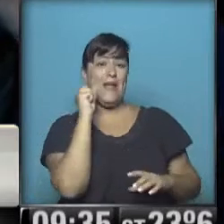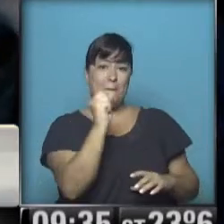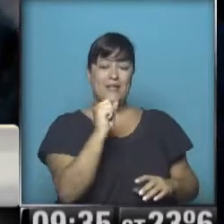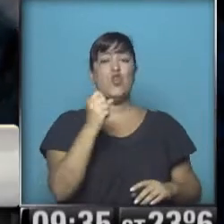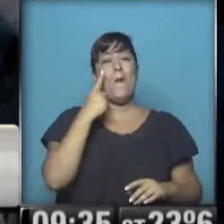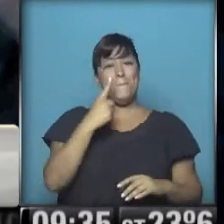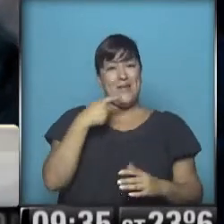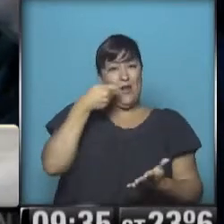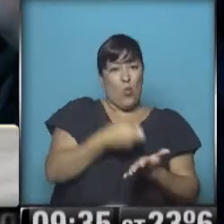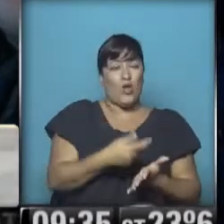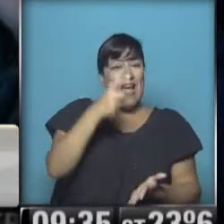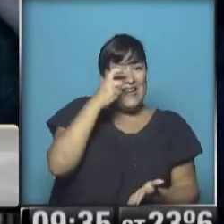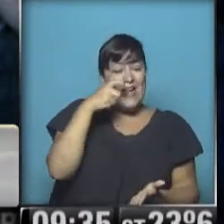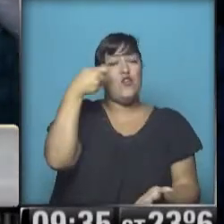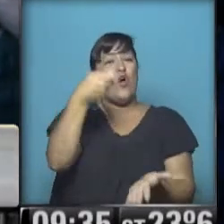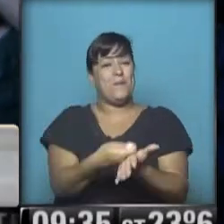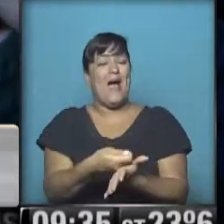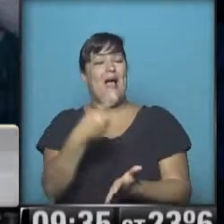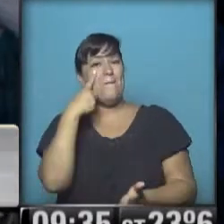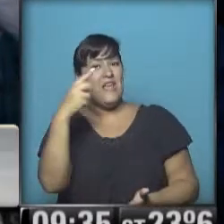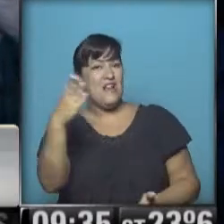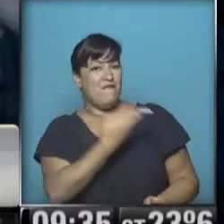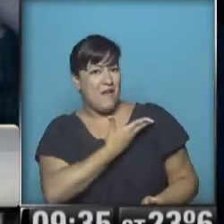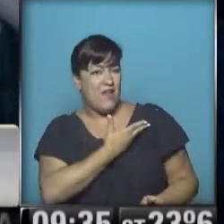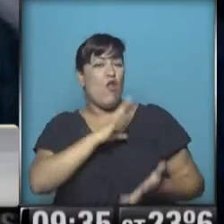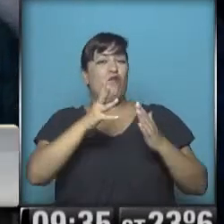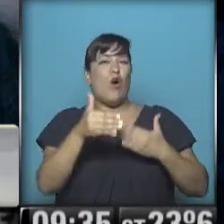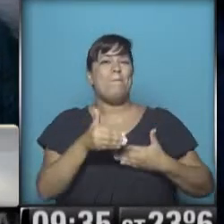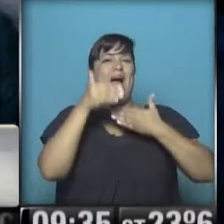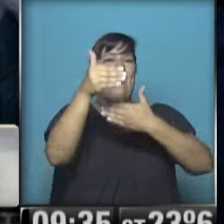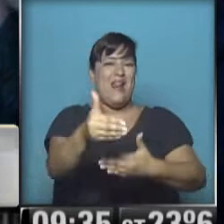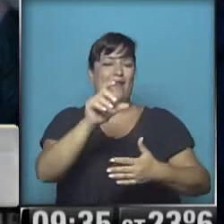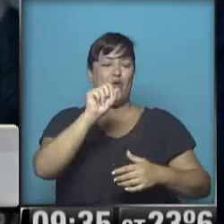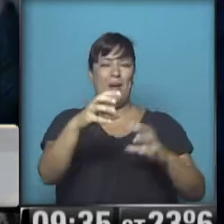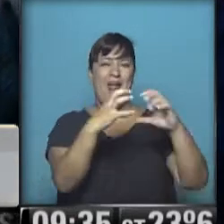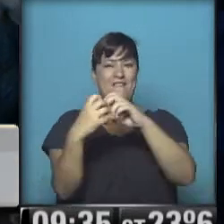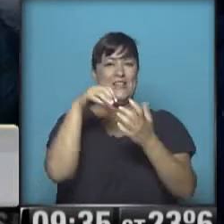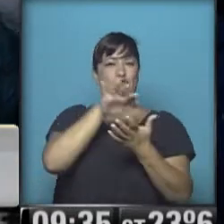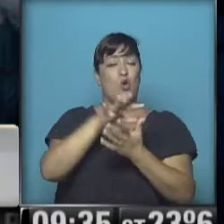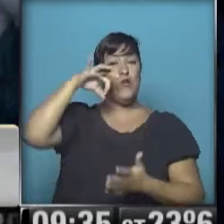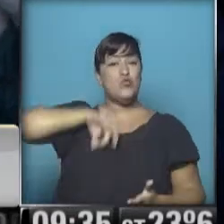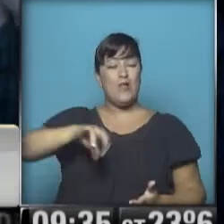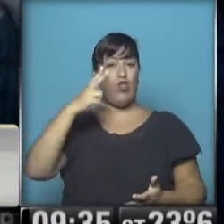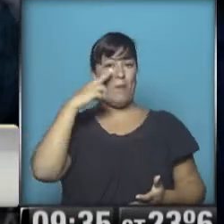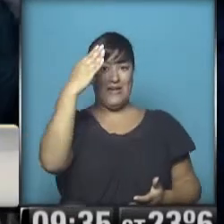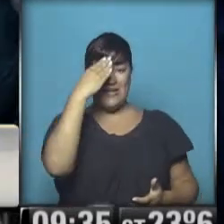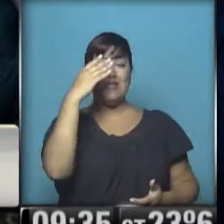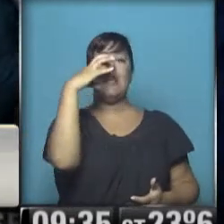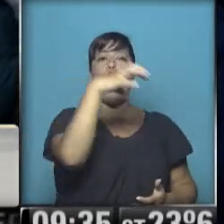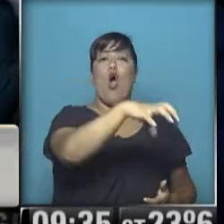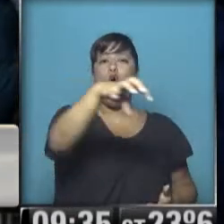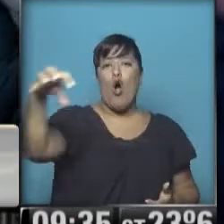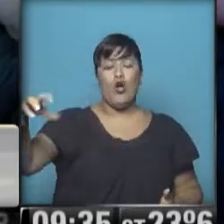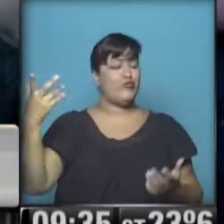para enero y mil para febrero y será un adelanto de las paritarias bueno el resto de las cámaras del sector no logró